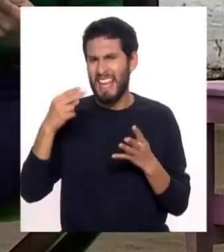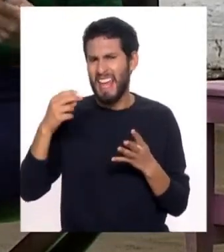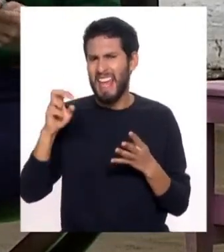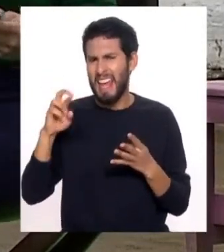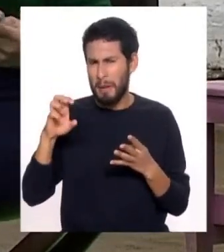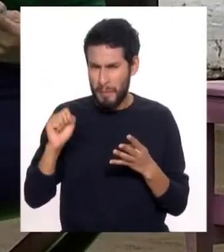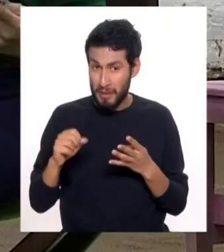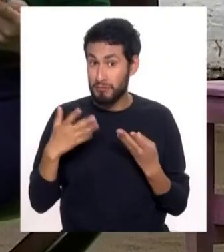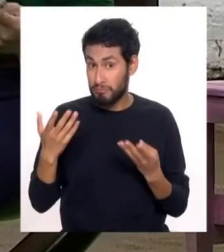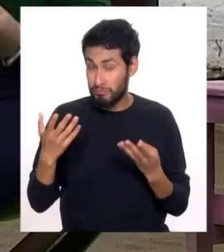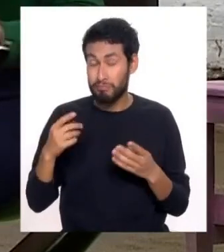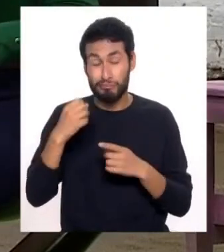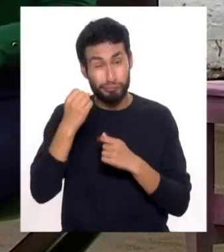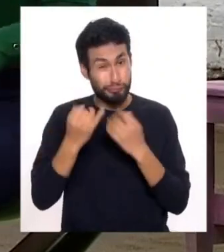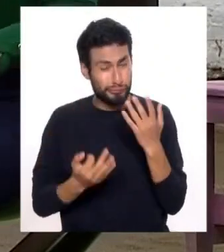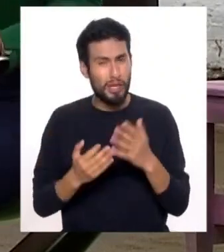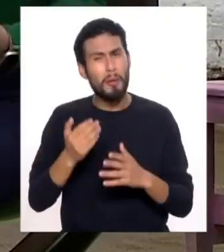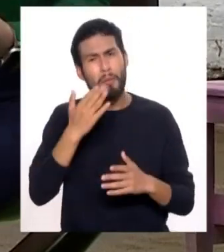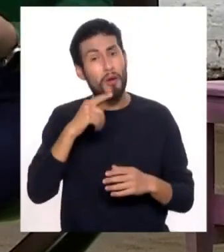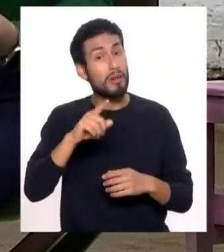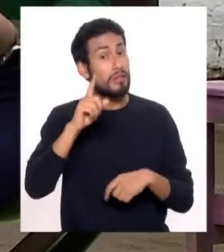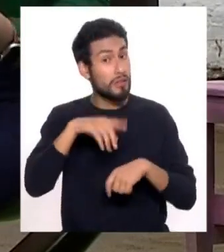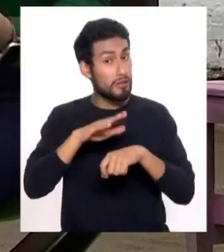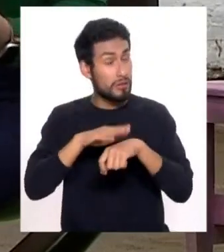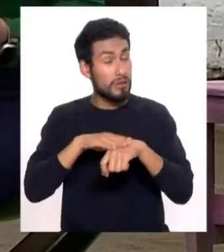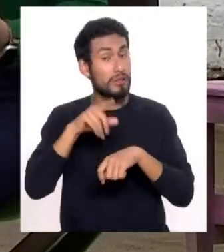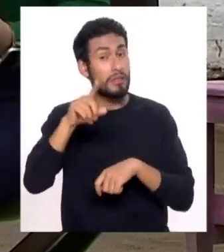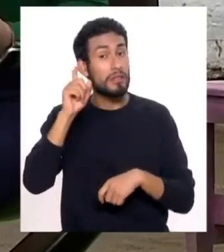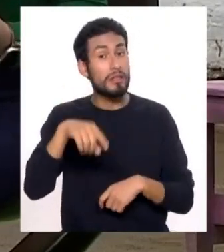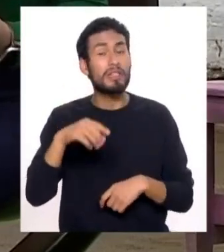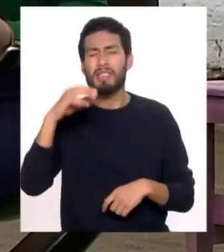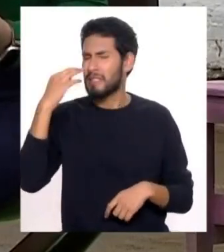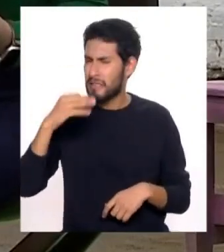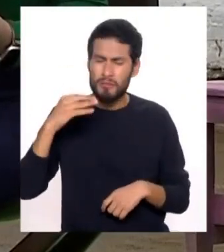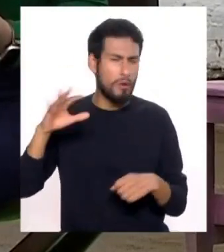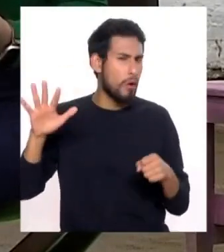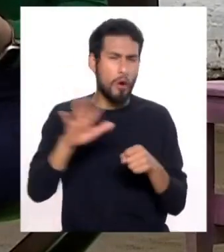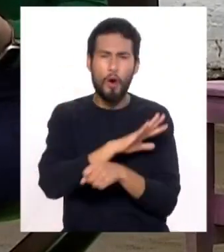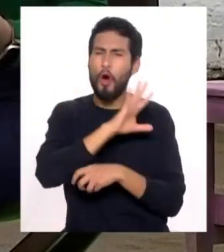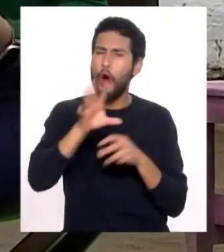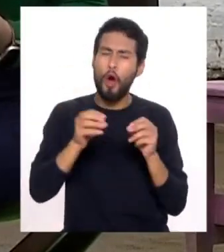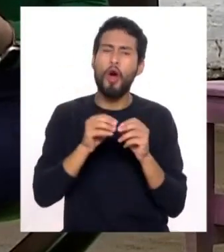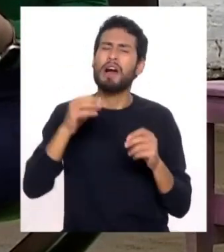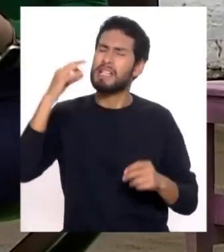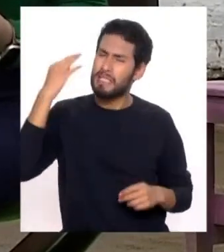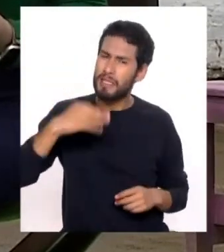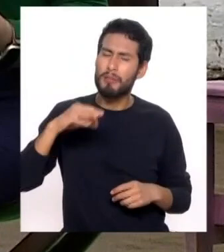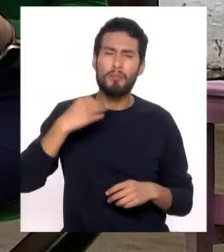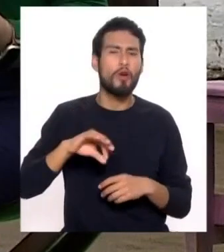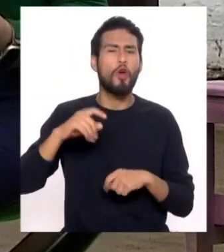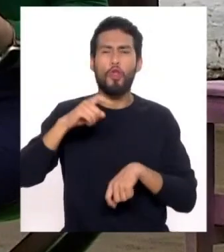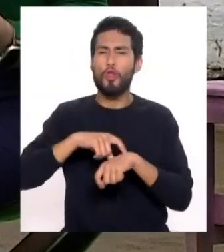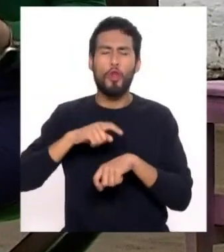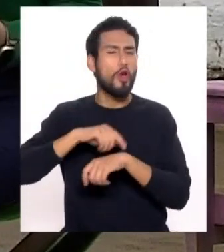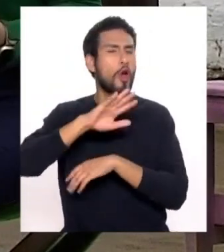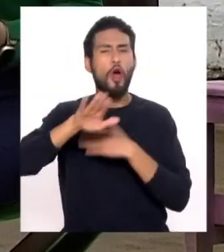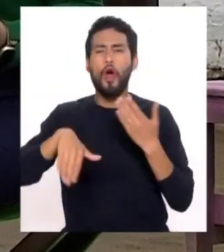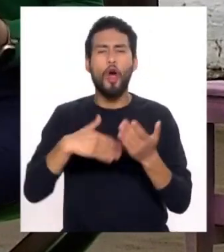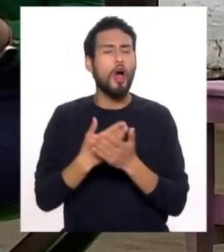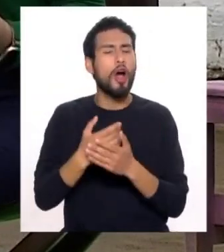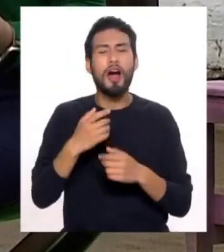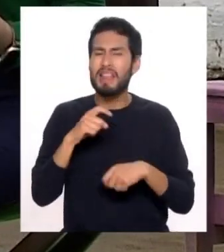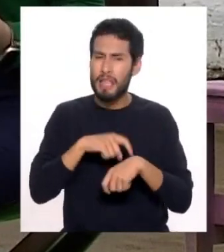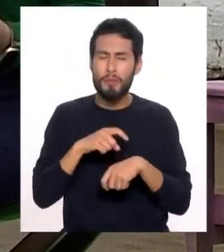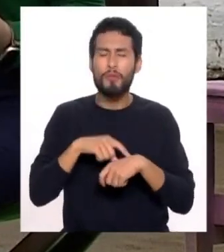el primer mensaje que queremos dejarles hoy día es que debe haber en el 100% el uso del preservativo, sobre todo en una